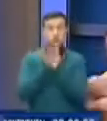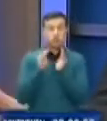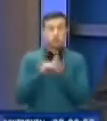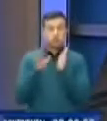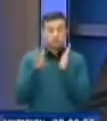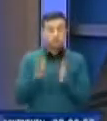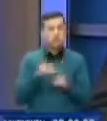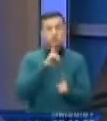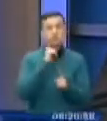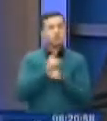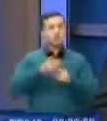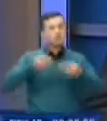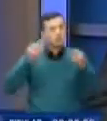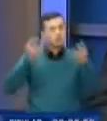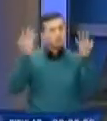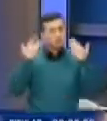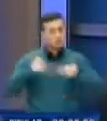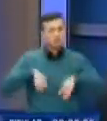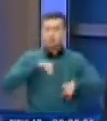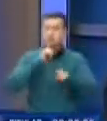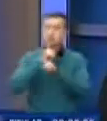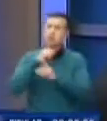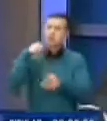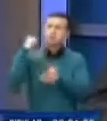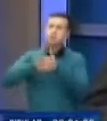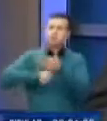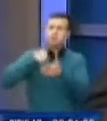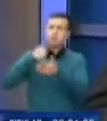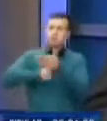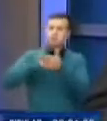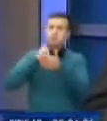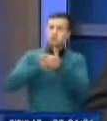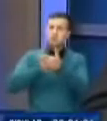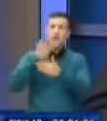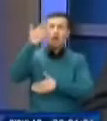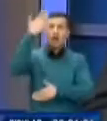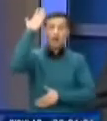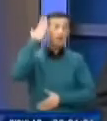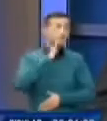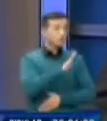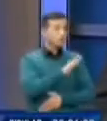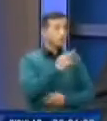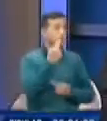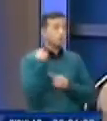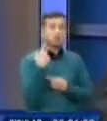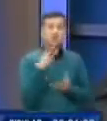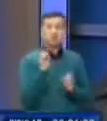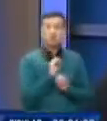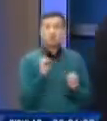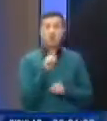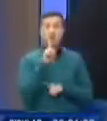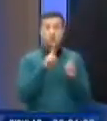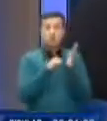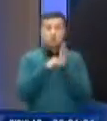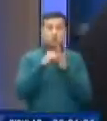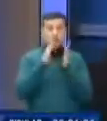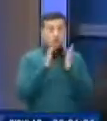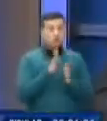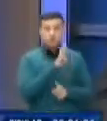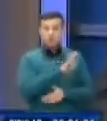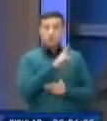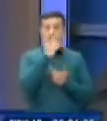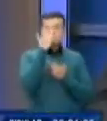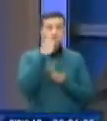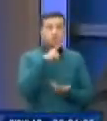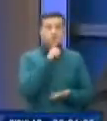ciudadana' justamente superando todo lo que no pudieron hacer en su tiempo imposible quienes fueron ministros de defensa